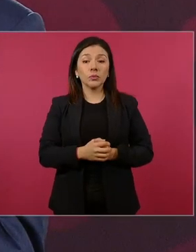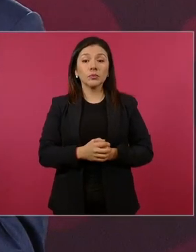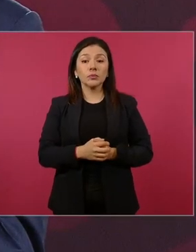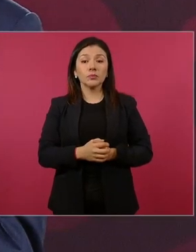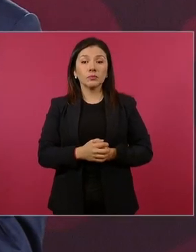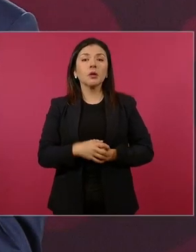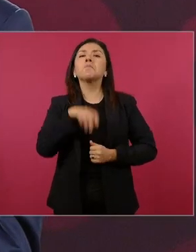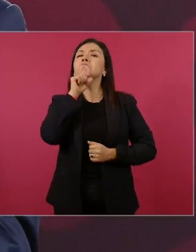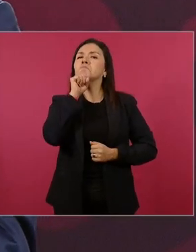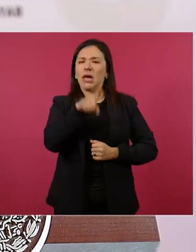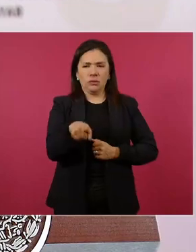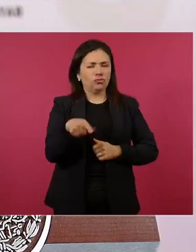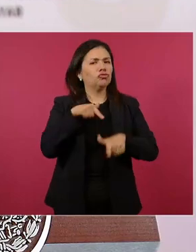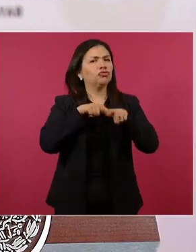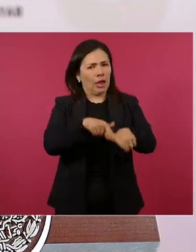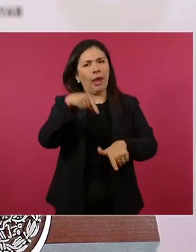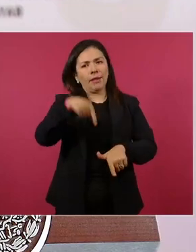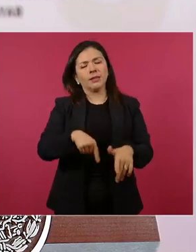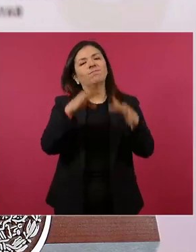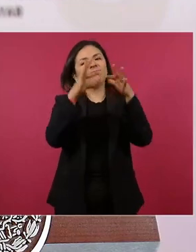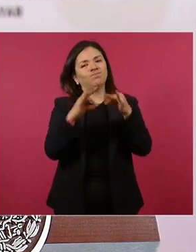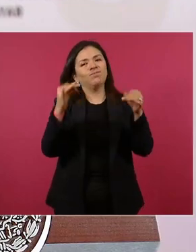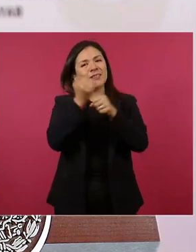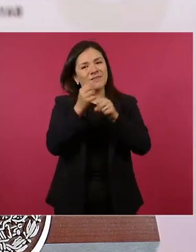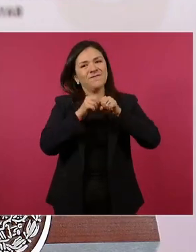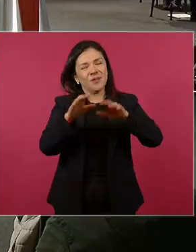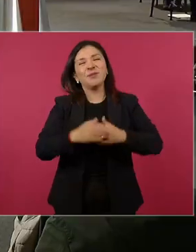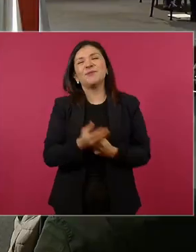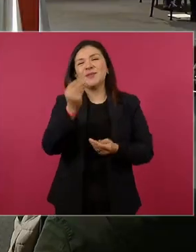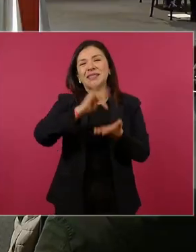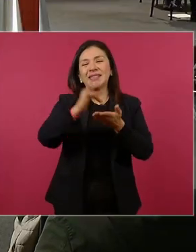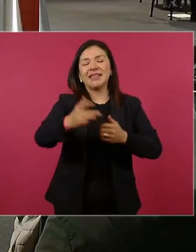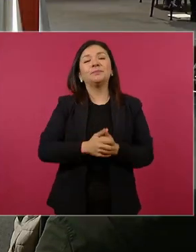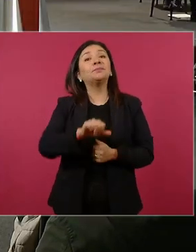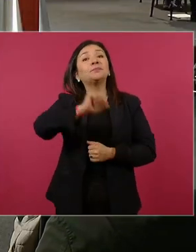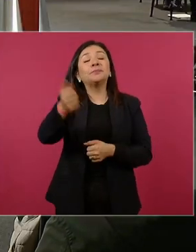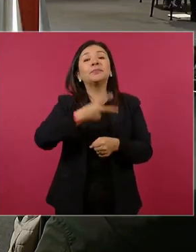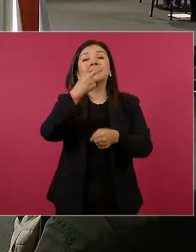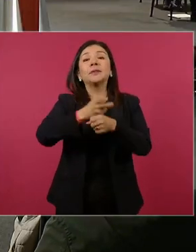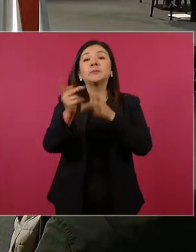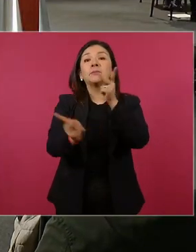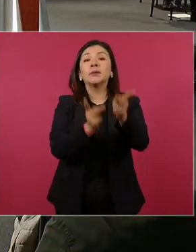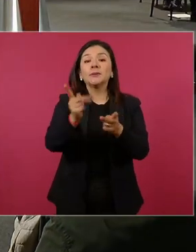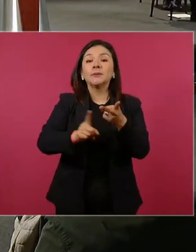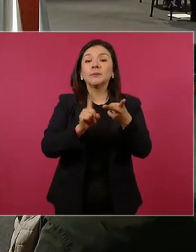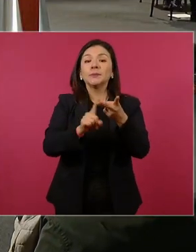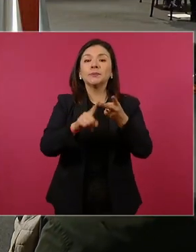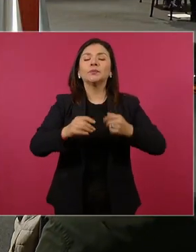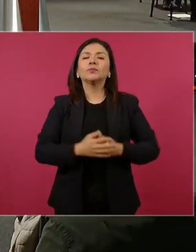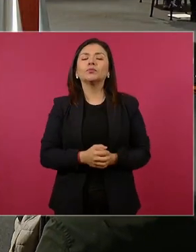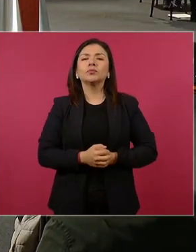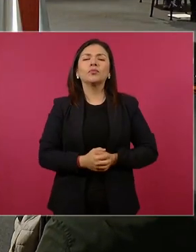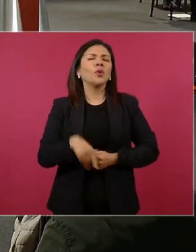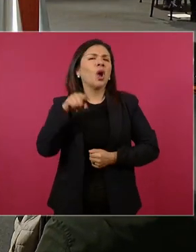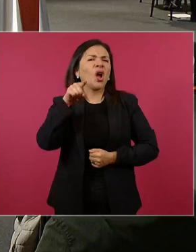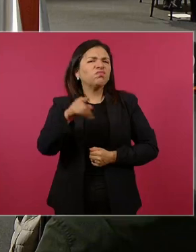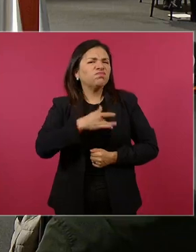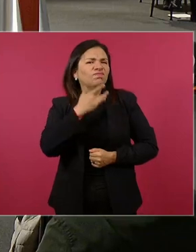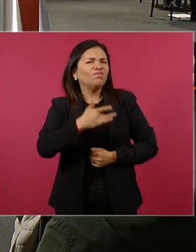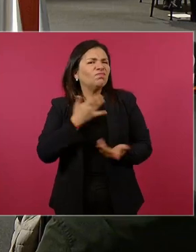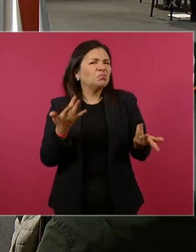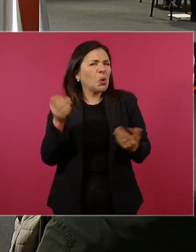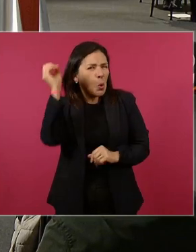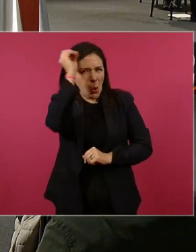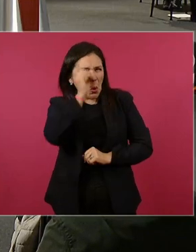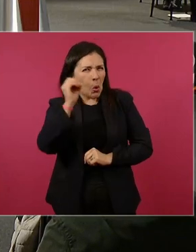aquí informando. Muchas gracias, presidente. En mi segunda pregunta, presidente, ¿cuál es su opinión acerca